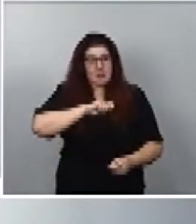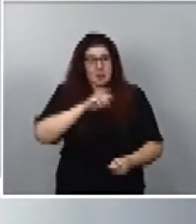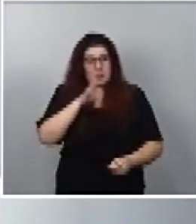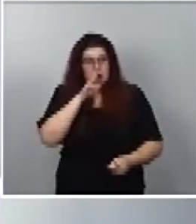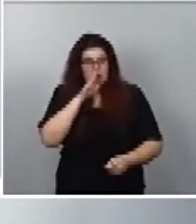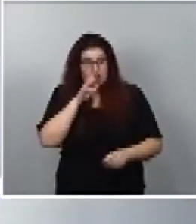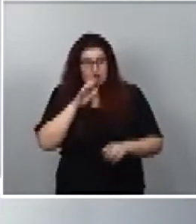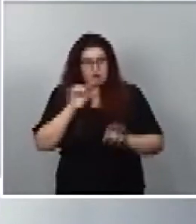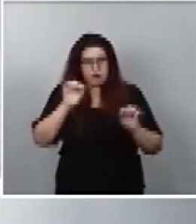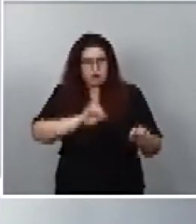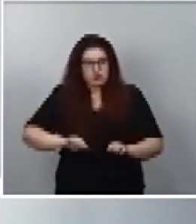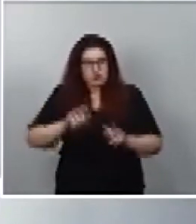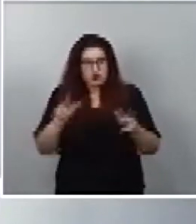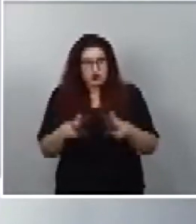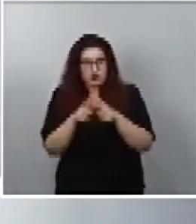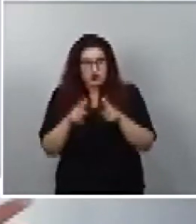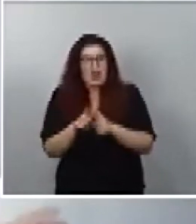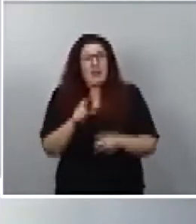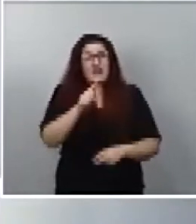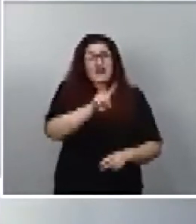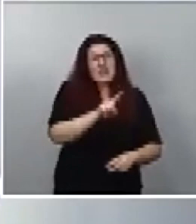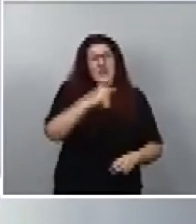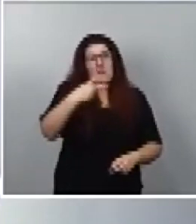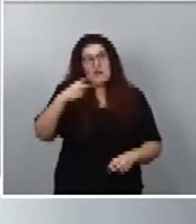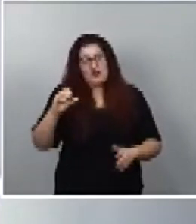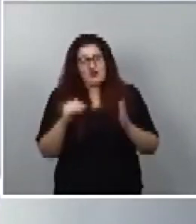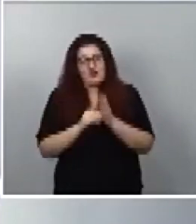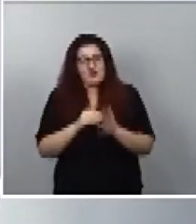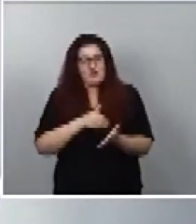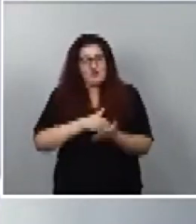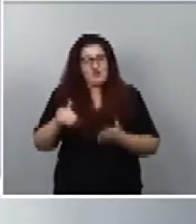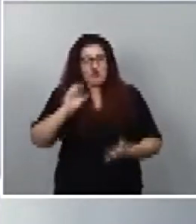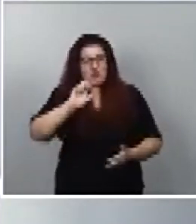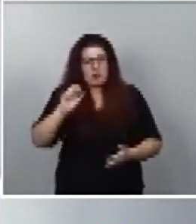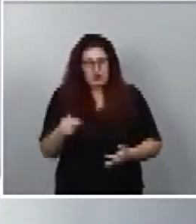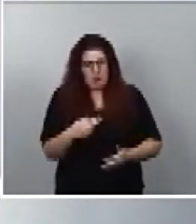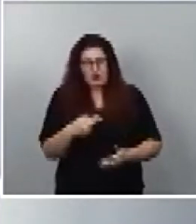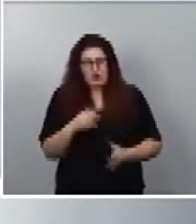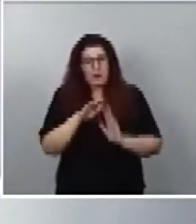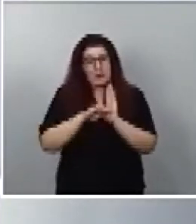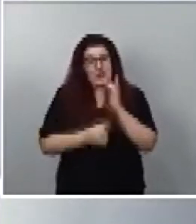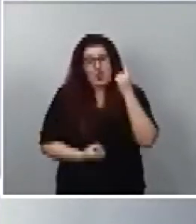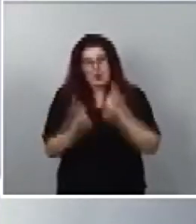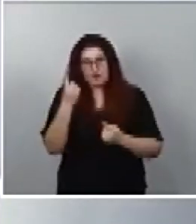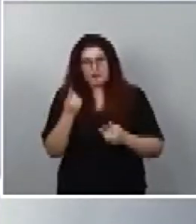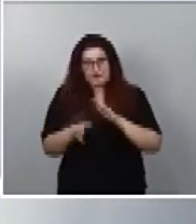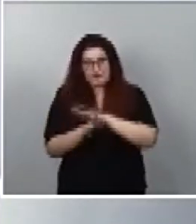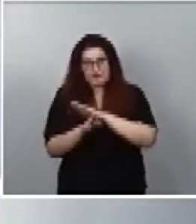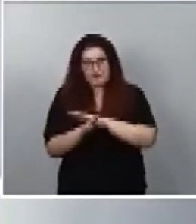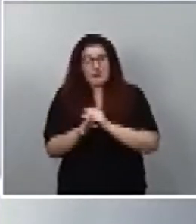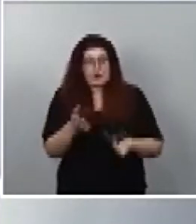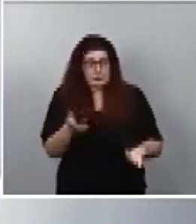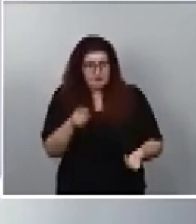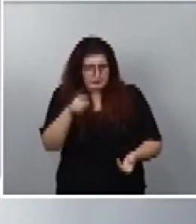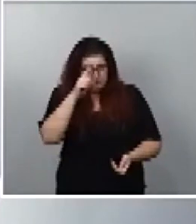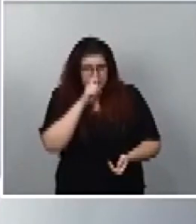escudo social de 120,000 millones de euros que todavía alguna de esas medidas permanecen vigentes como recuerdan